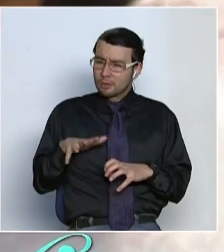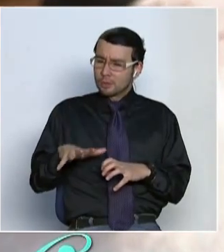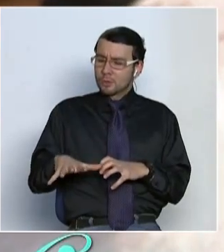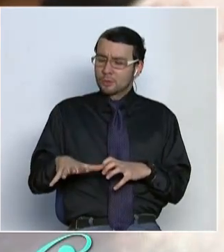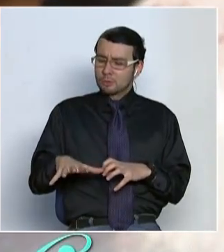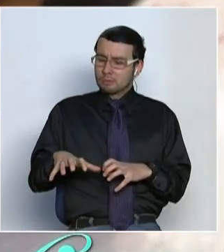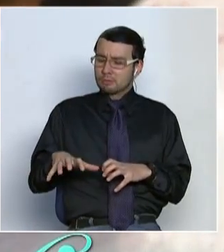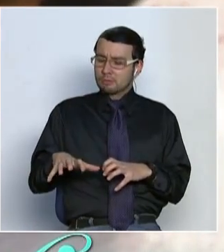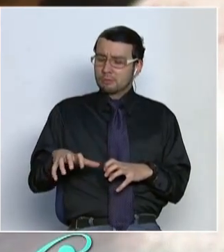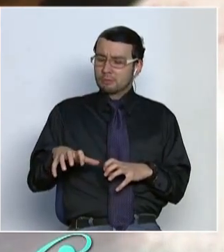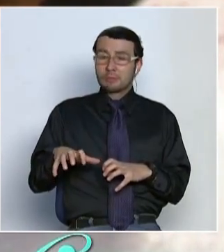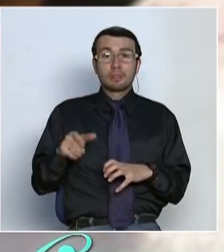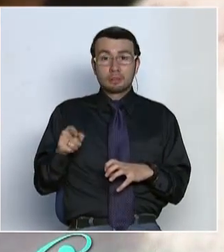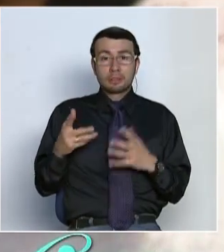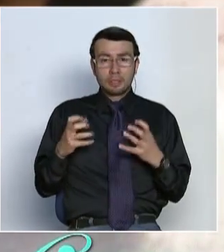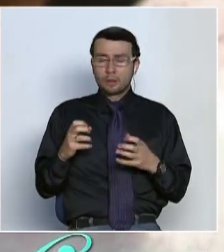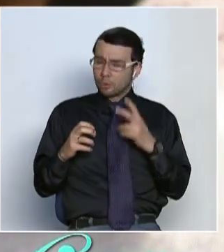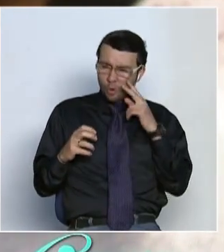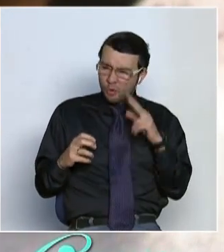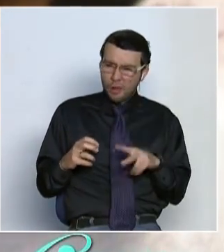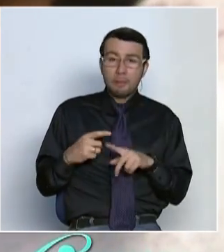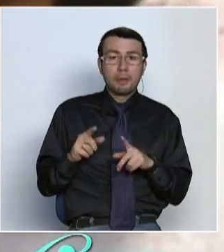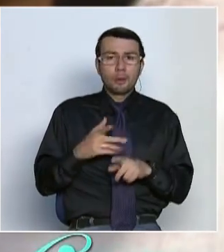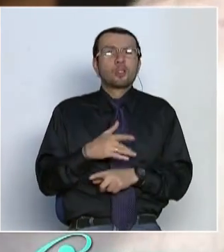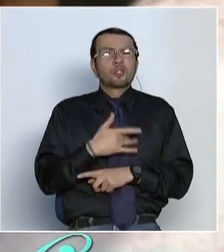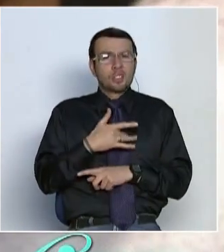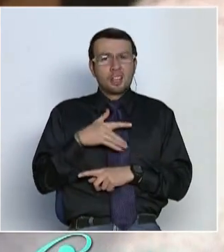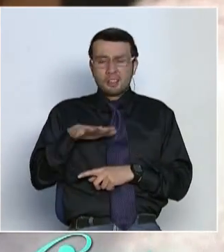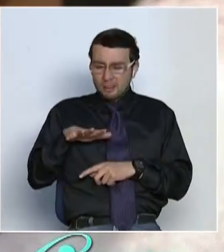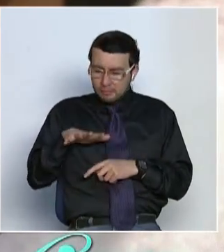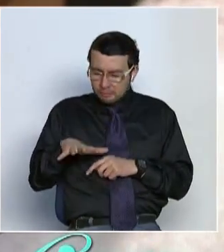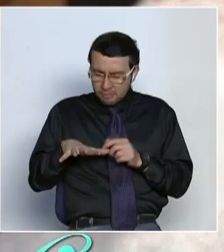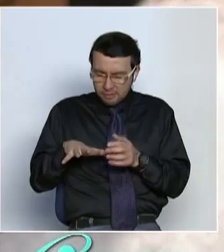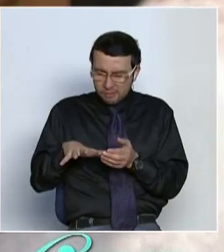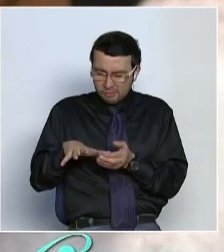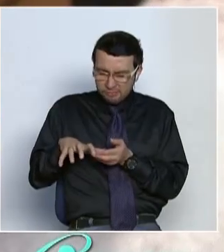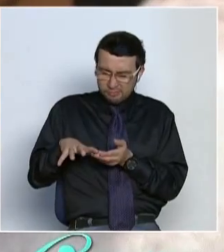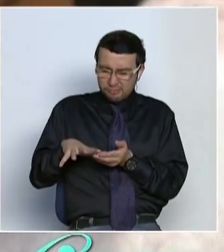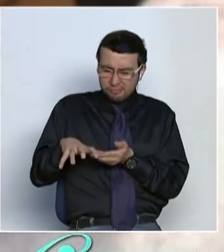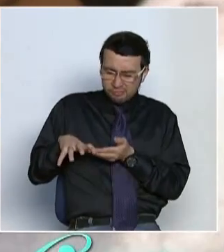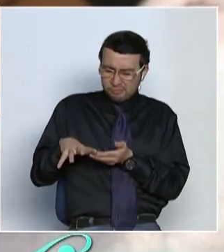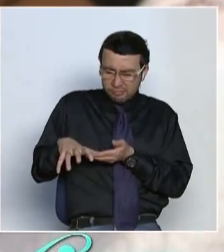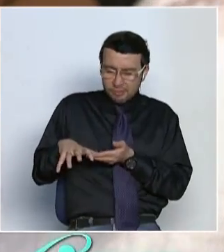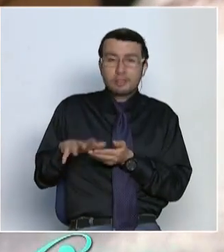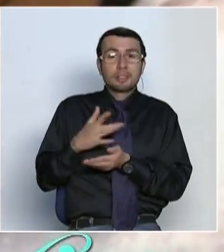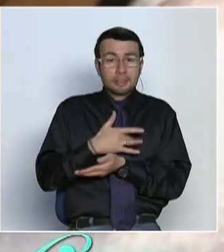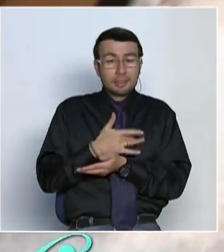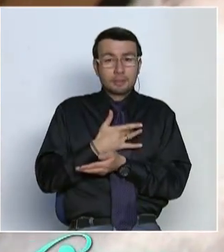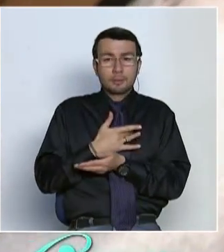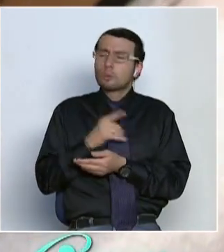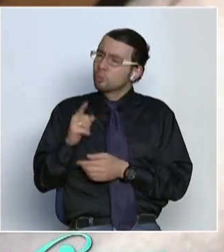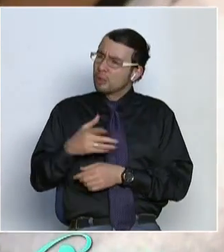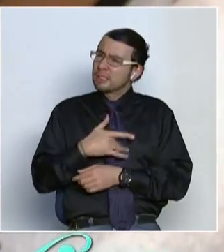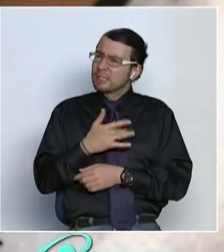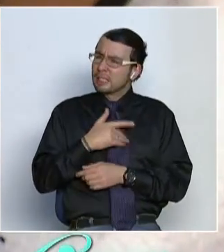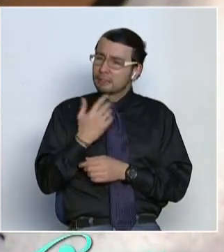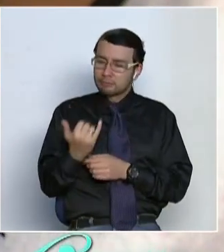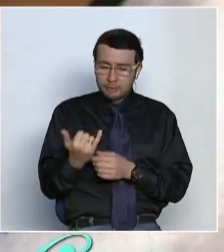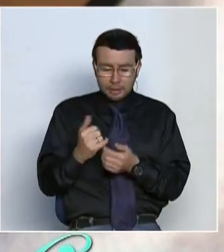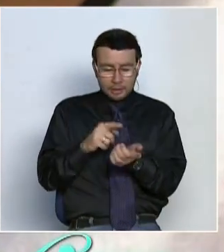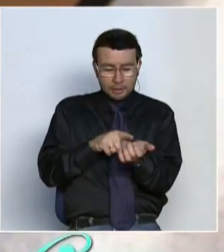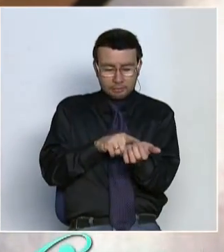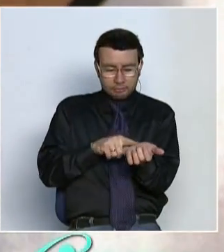brinca. Sí, me brincan. O sea, nadie ve, pero uno siente. Ujú. Uno ¿Y usted siente. siente inflamación en todas estas